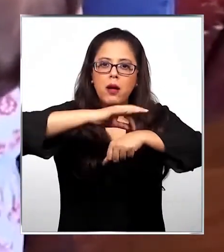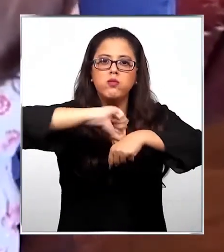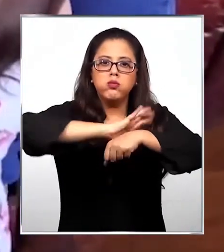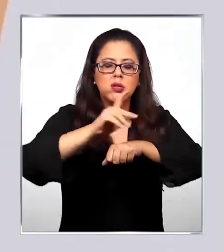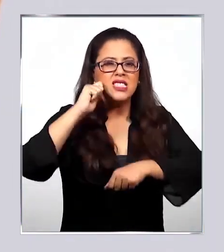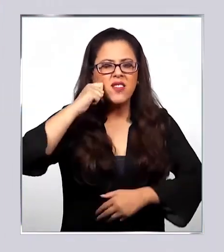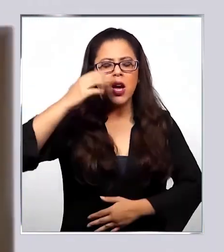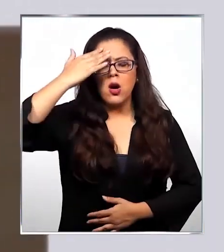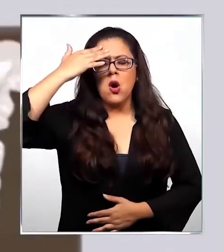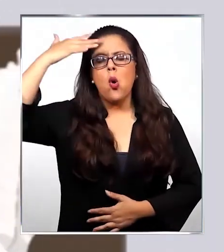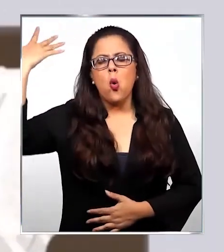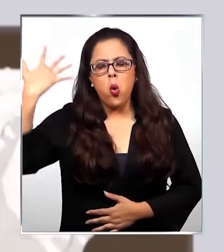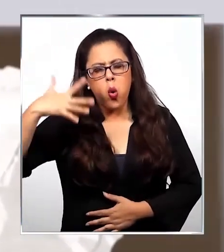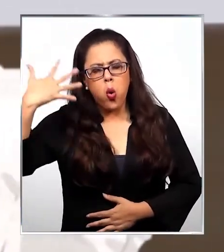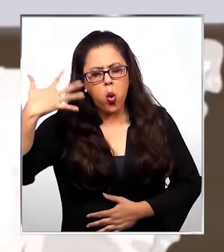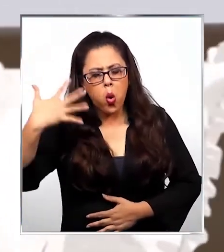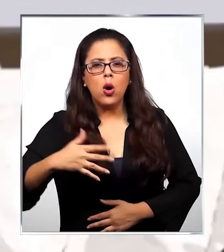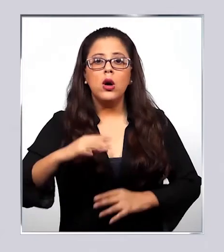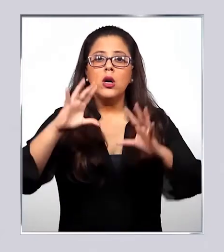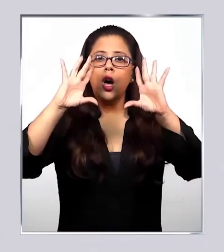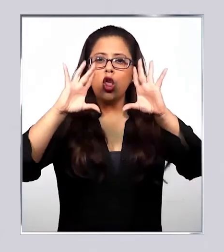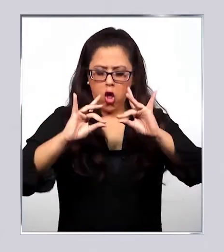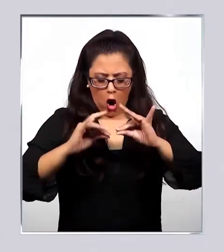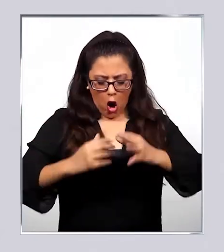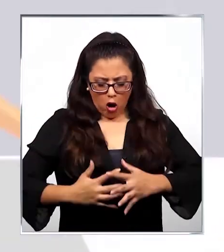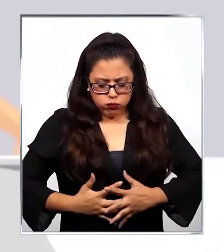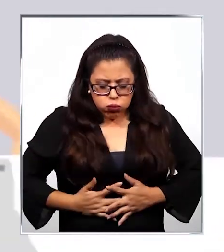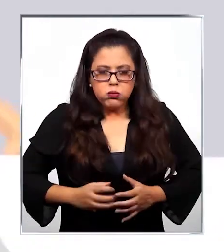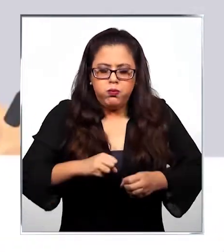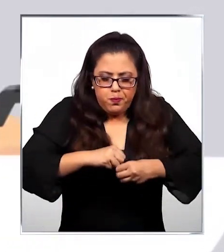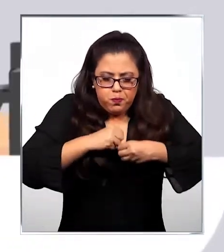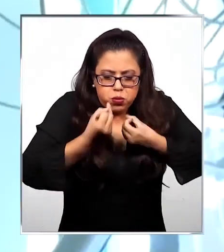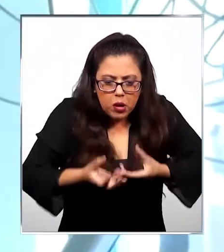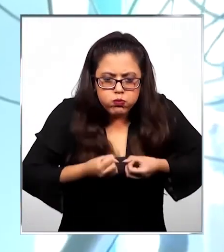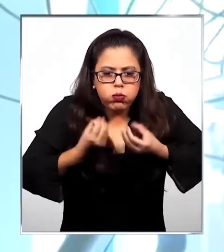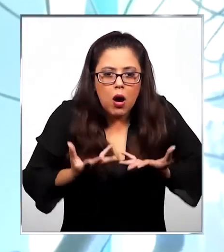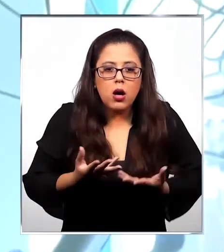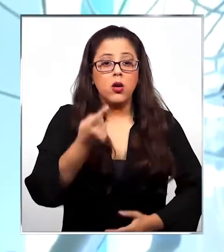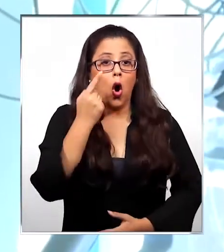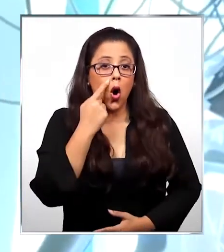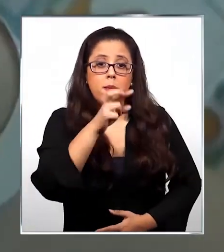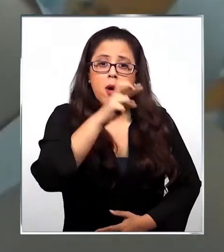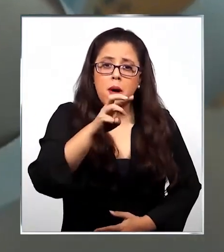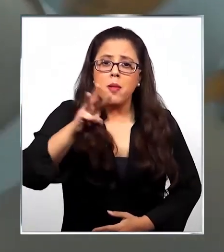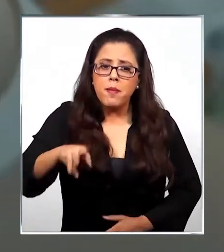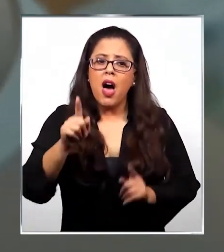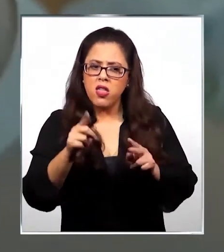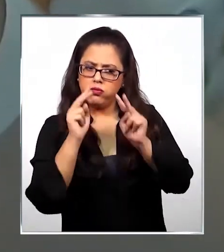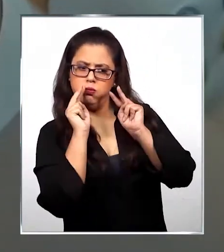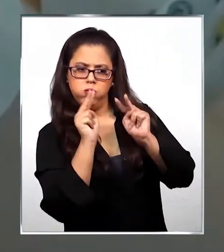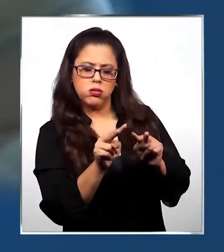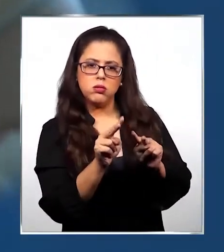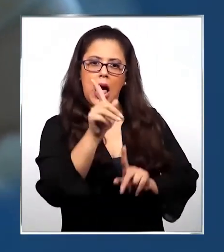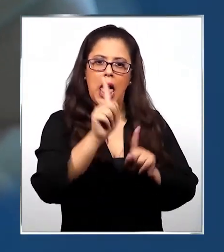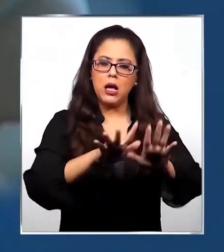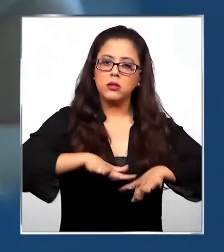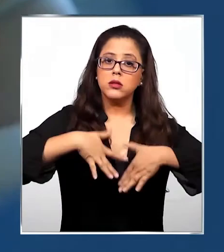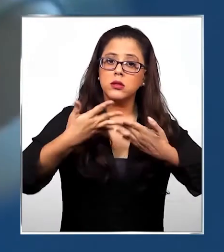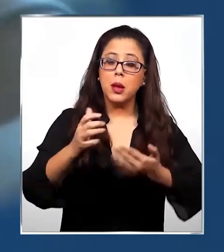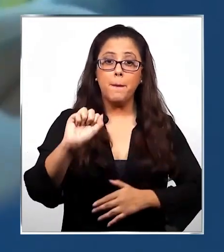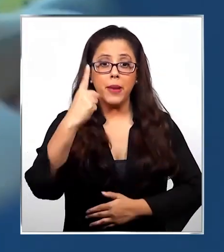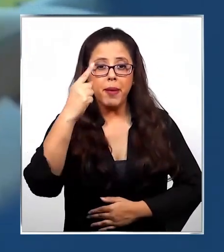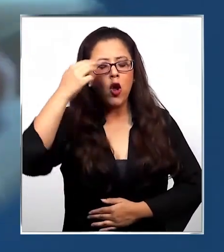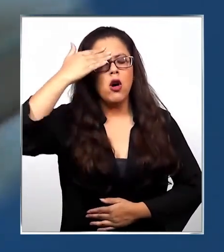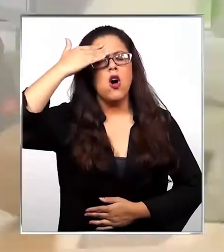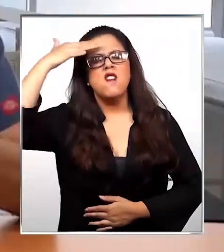que provoca fiebre por varios días, dolores abdominales y vómitos. Los padres tienen que estar atentos a algunos síntomas. Básicamente el